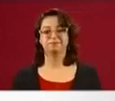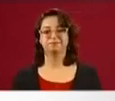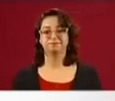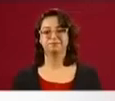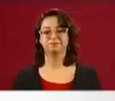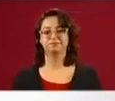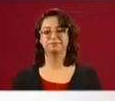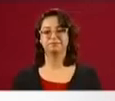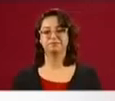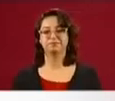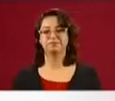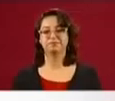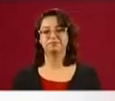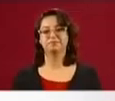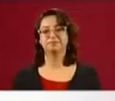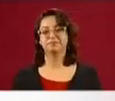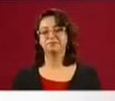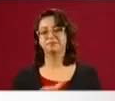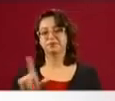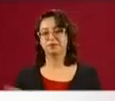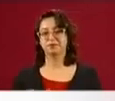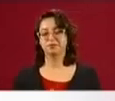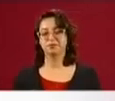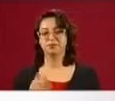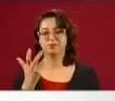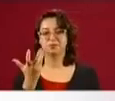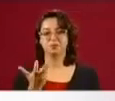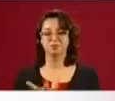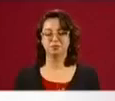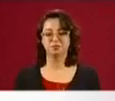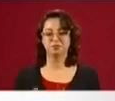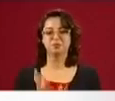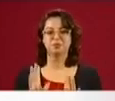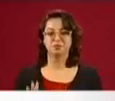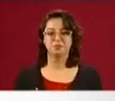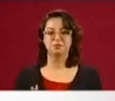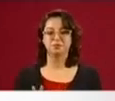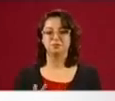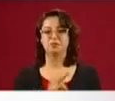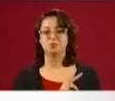hacemos una especie de receso, hasta podrían